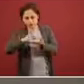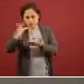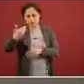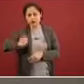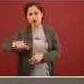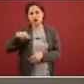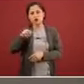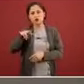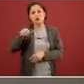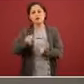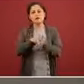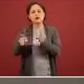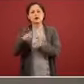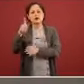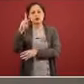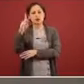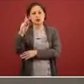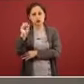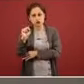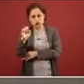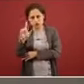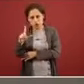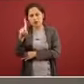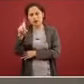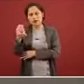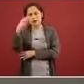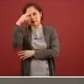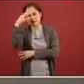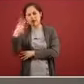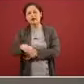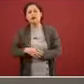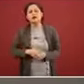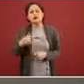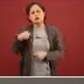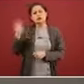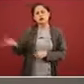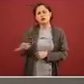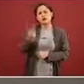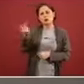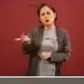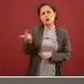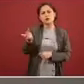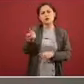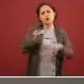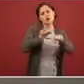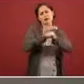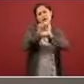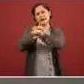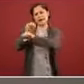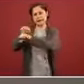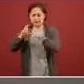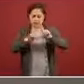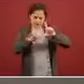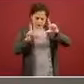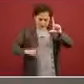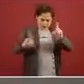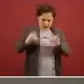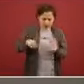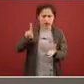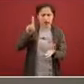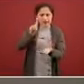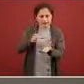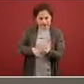El Sol de México. Preguntarle, de estas localidades capitales que usted ya habla, que están en